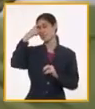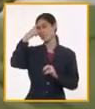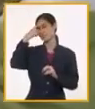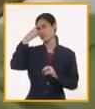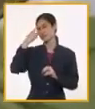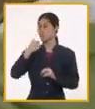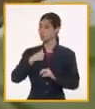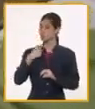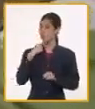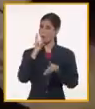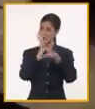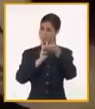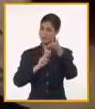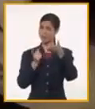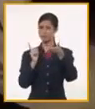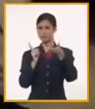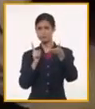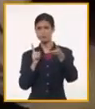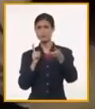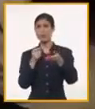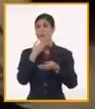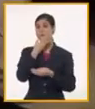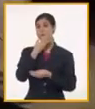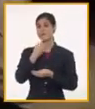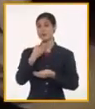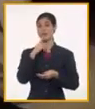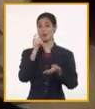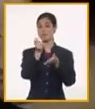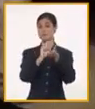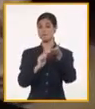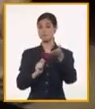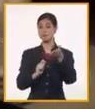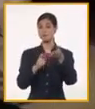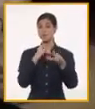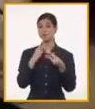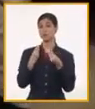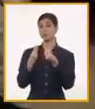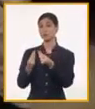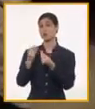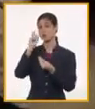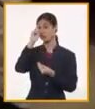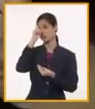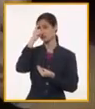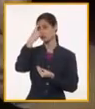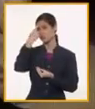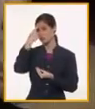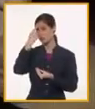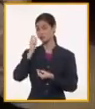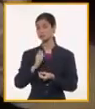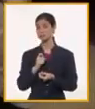lo leí, en lo que Fidel le mandaba, parece que le mandaba, yo, oye, si eso no está bien por ahí,